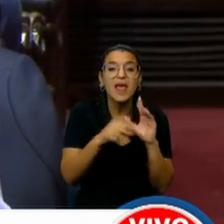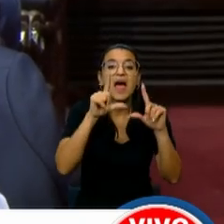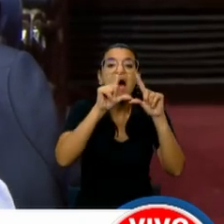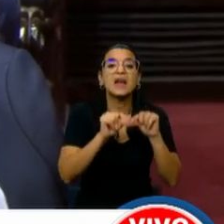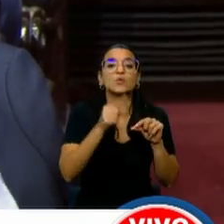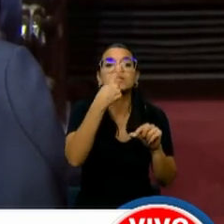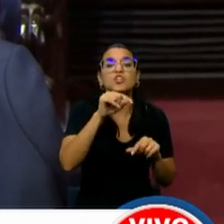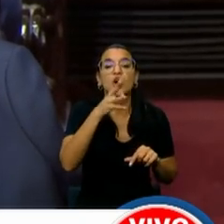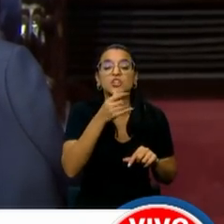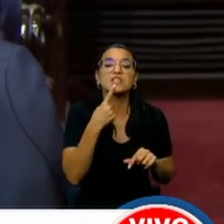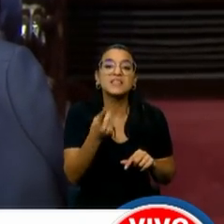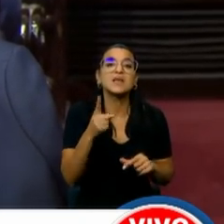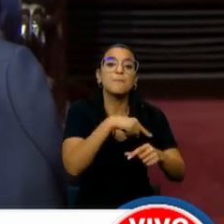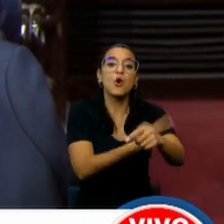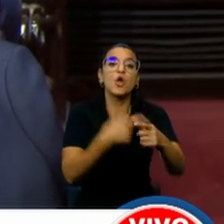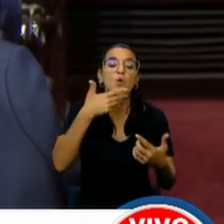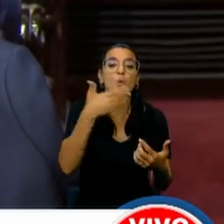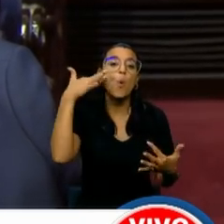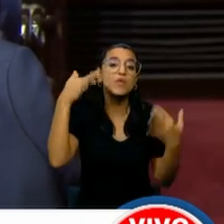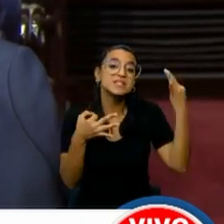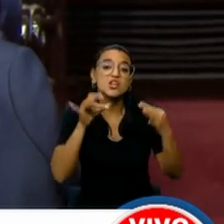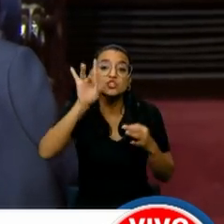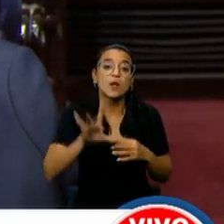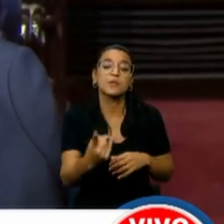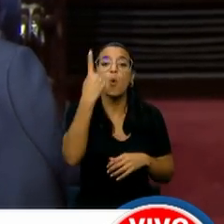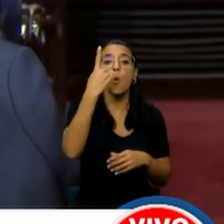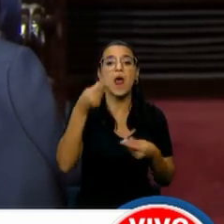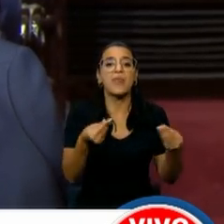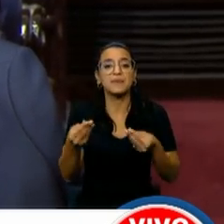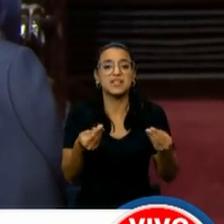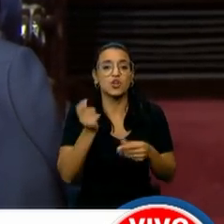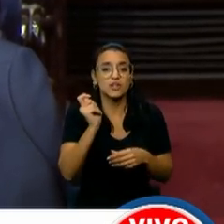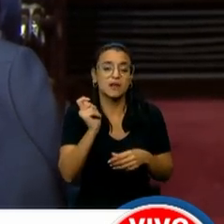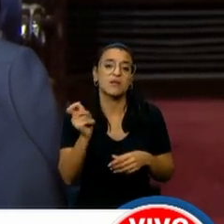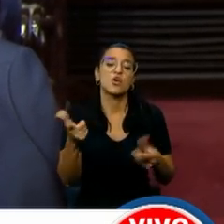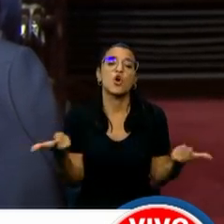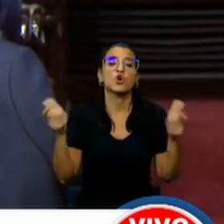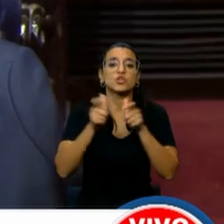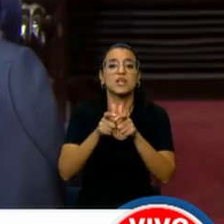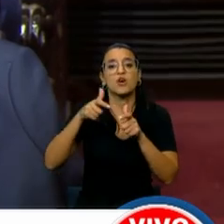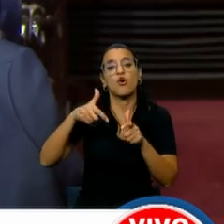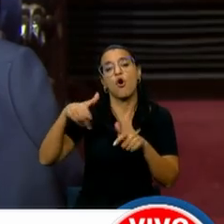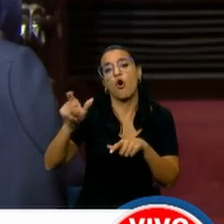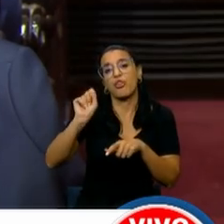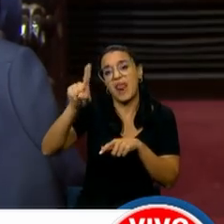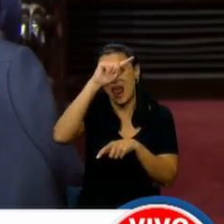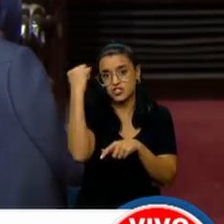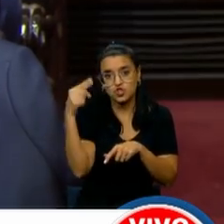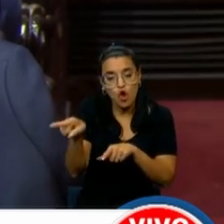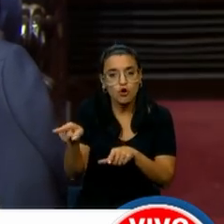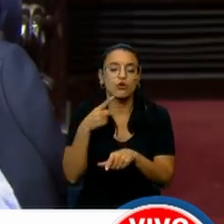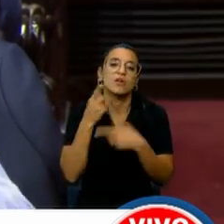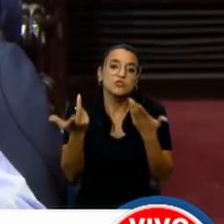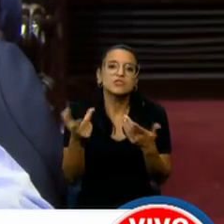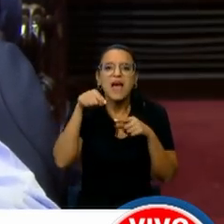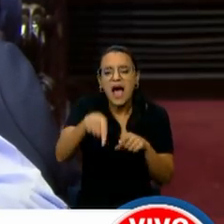114 dice que el poder judicial tiene un solo administrador que es el consejo de la magistratura de la nación por lo